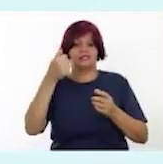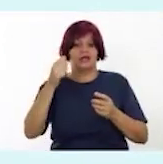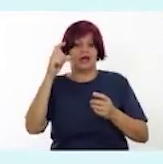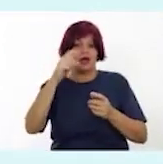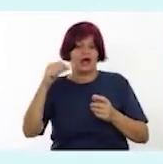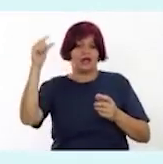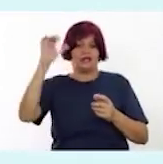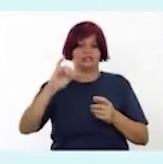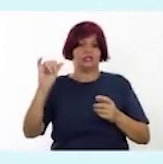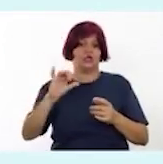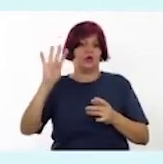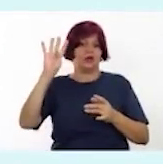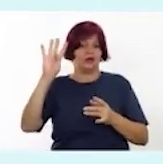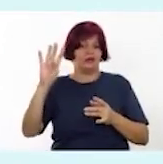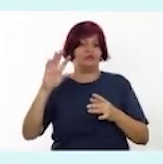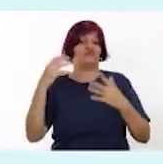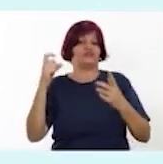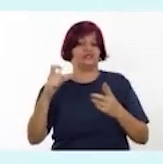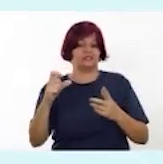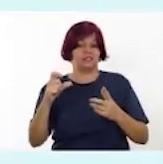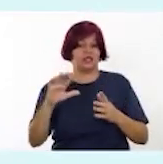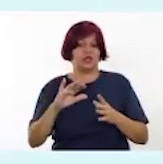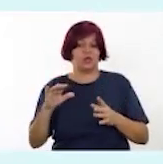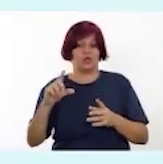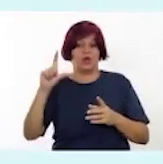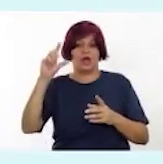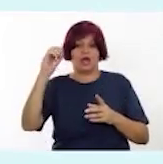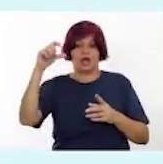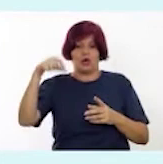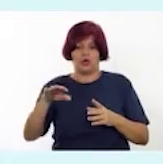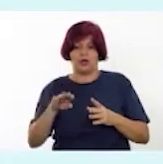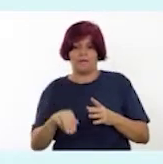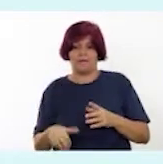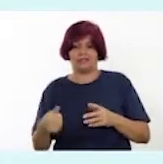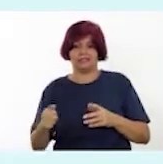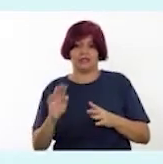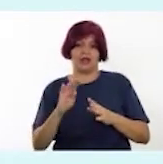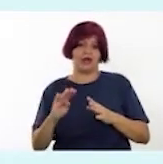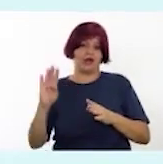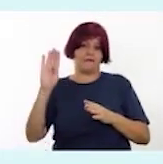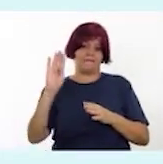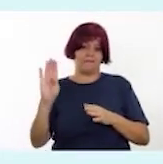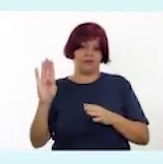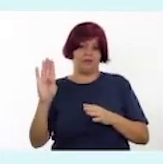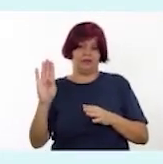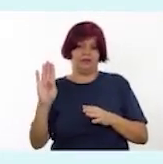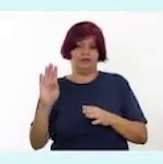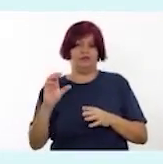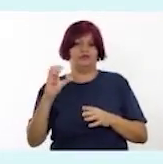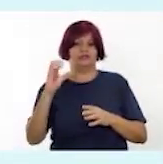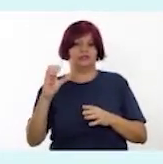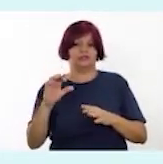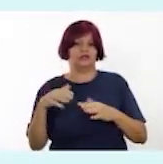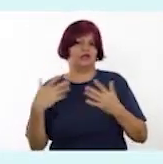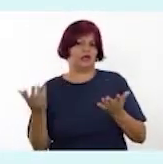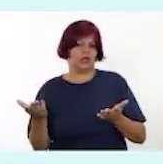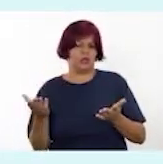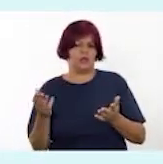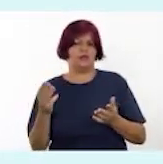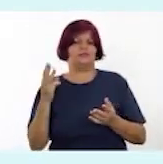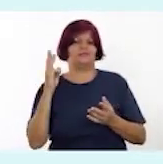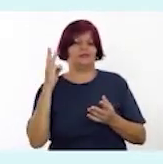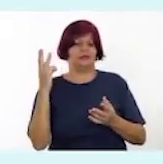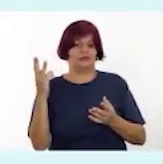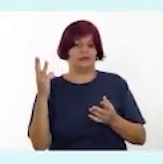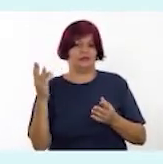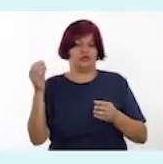b, c es igual al logaritmo en base a de b. Aquí en el caso este, bueno, c es igual a 3. E introducir